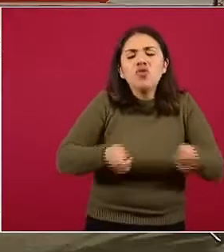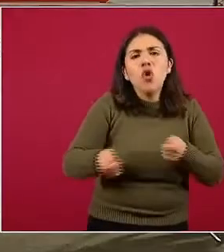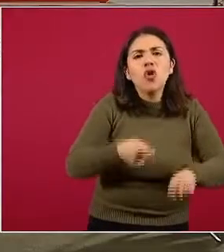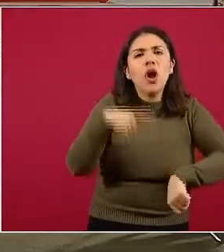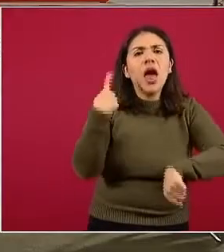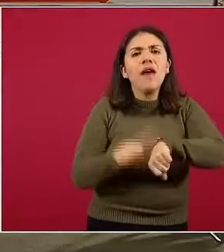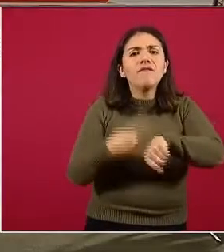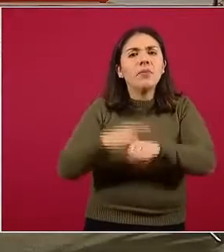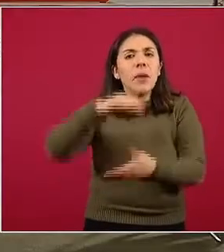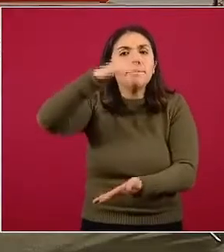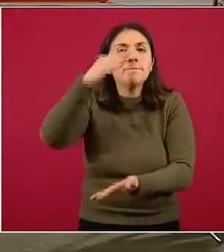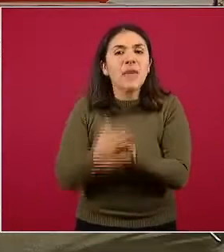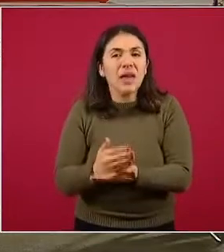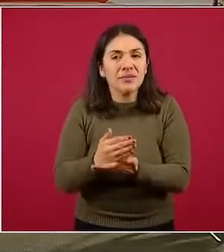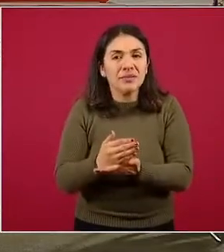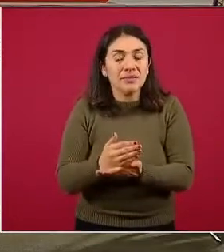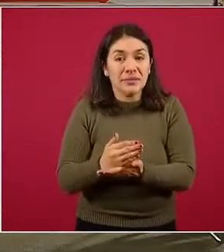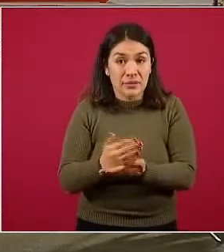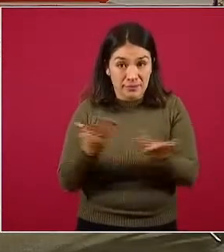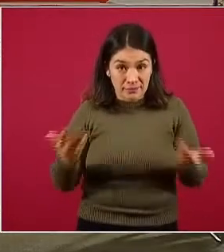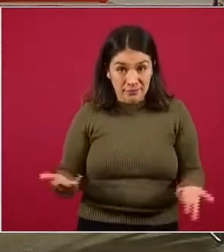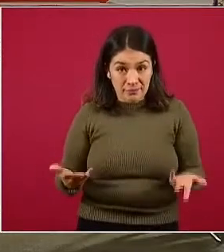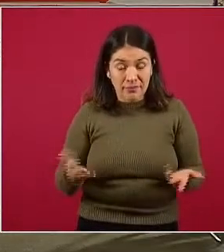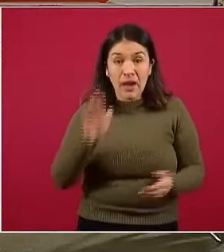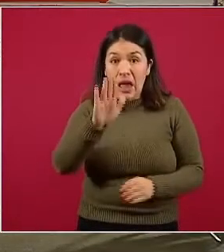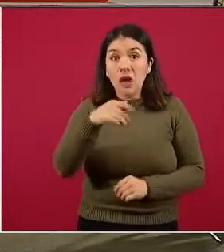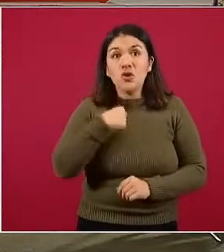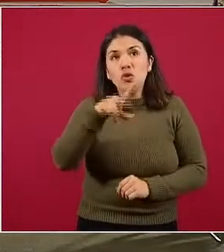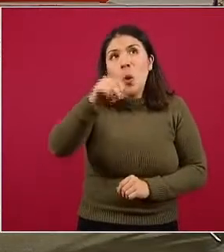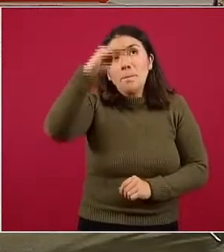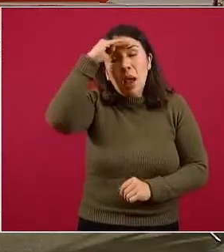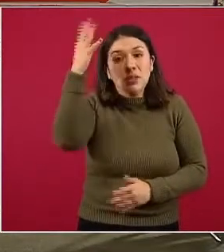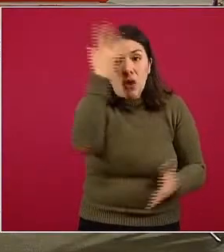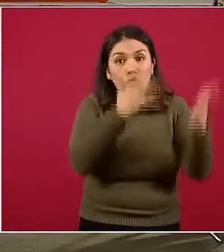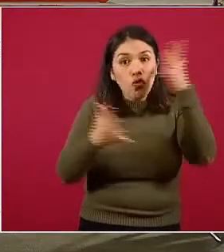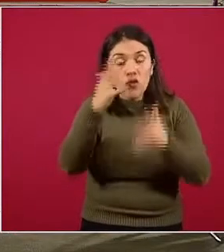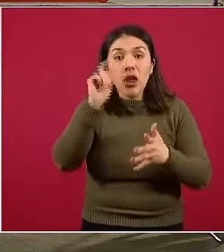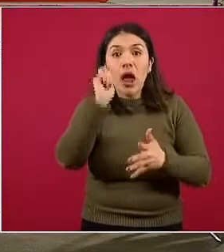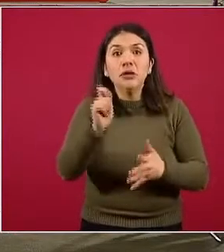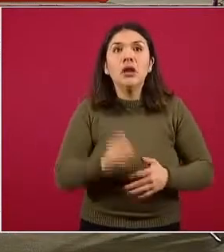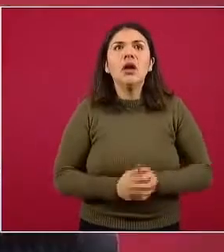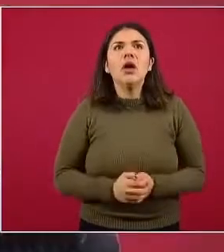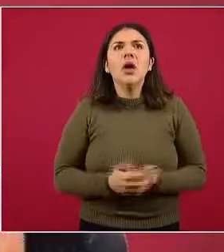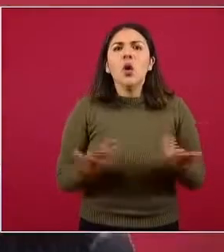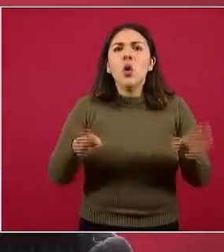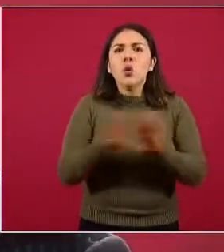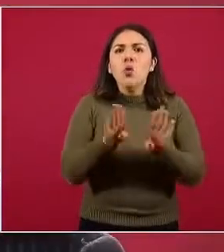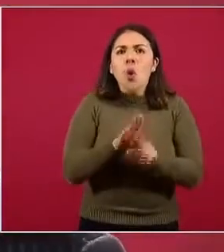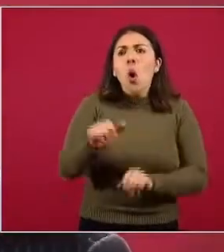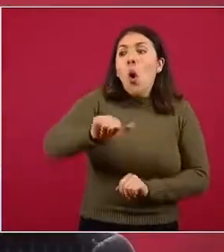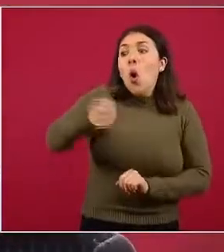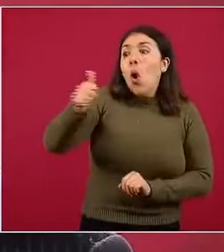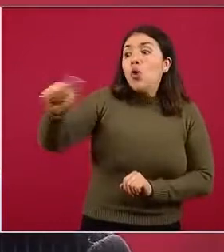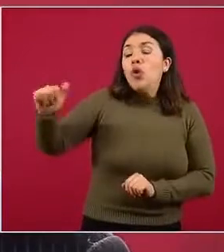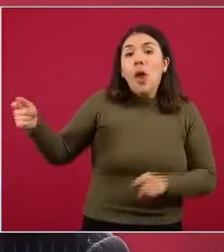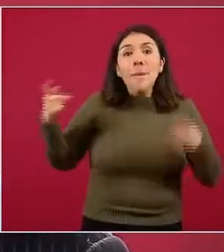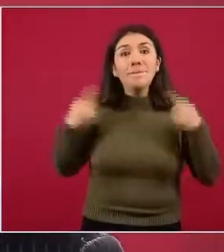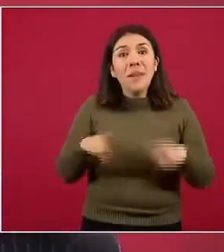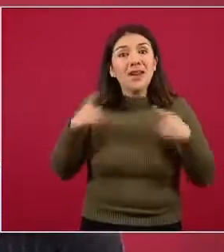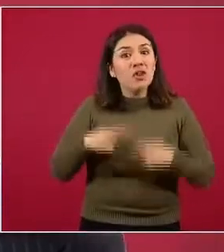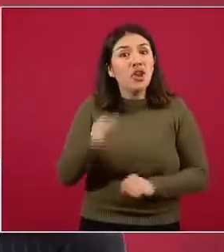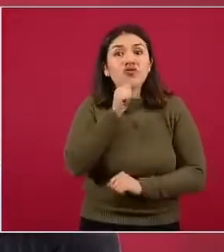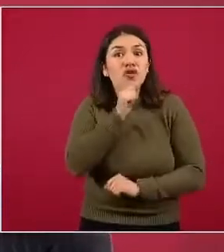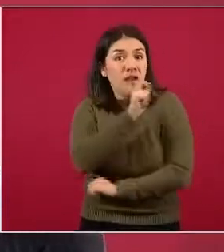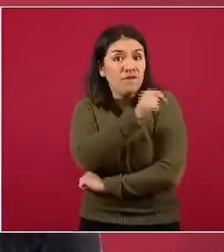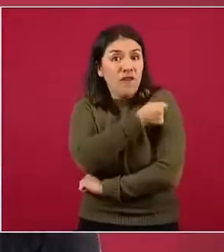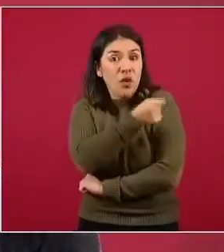epidémico. Lo que de ninguna manera quiere decir que los otros, el porcentaje que resta, ya